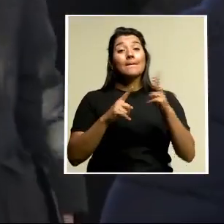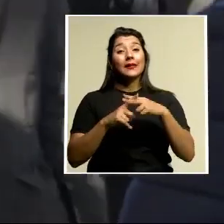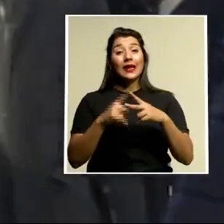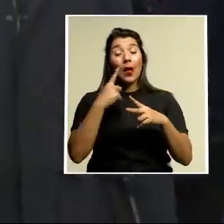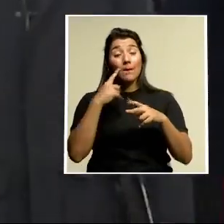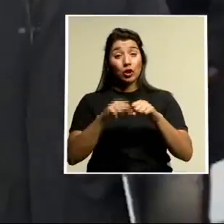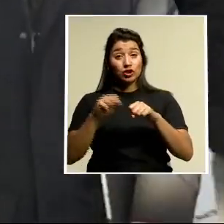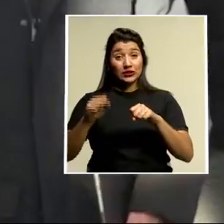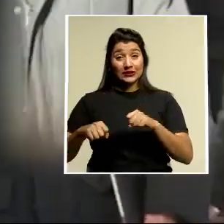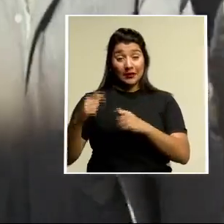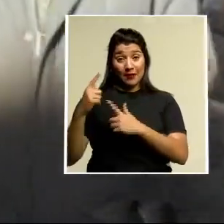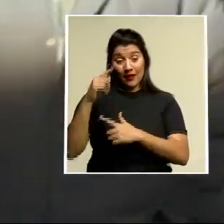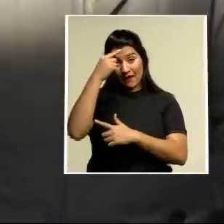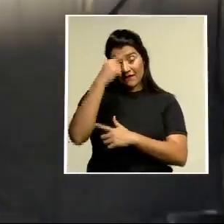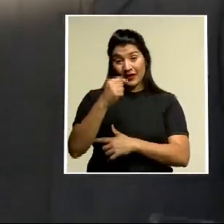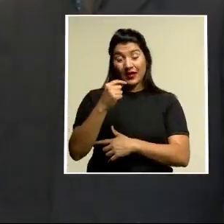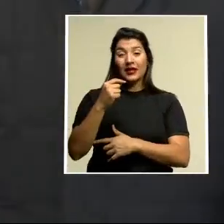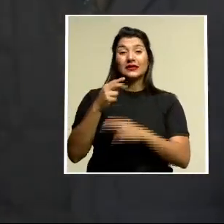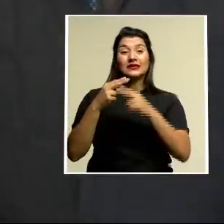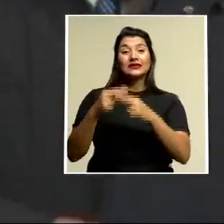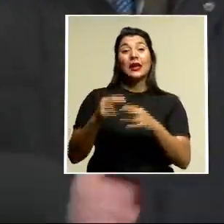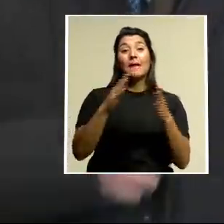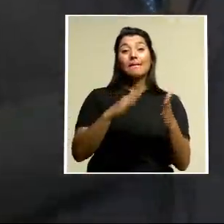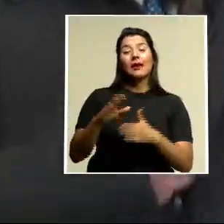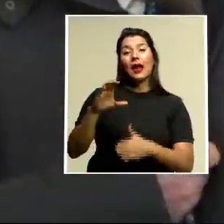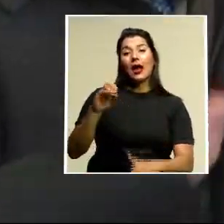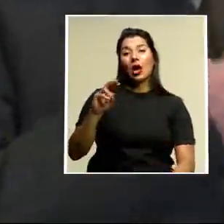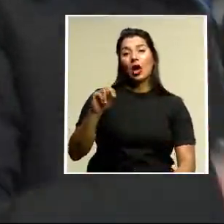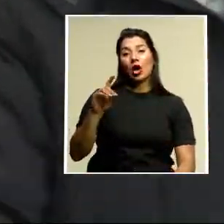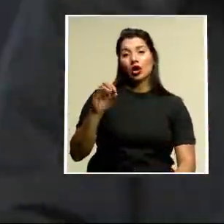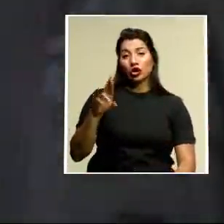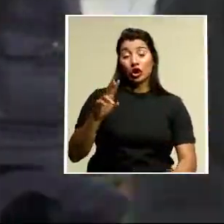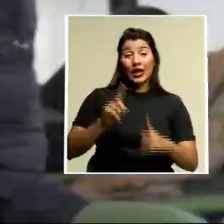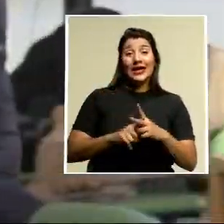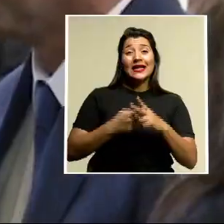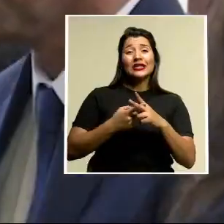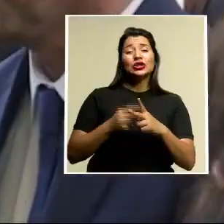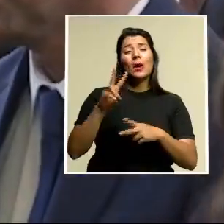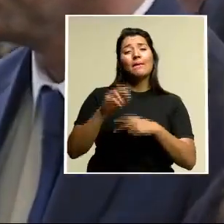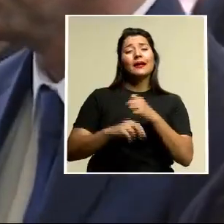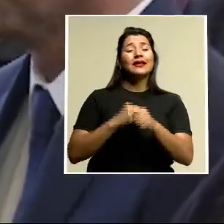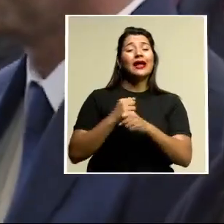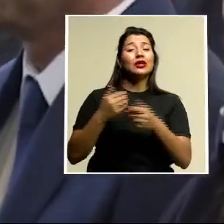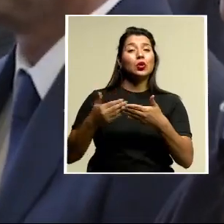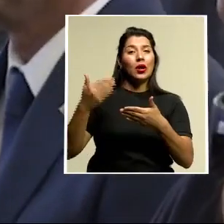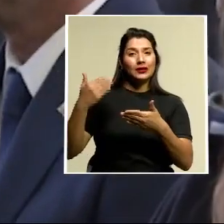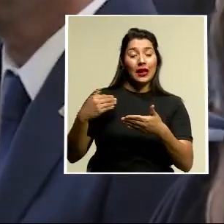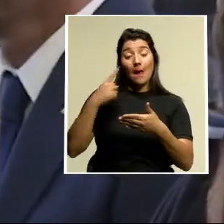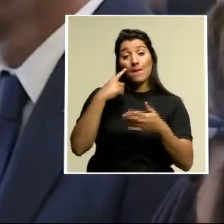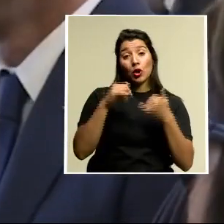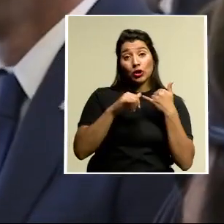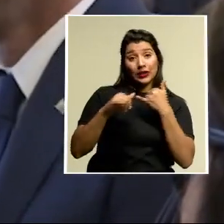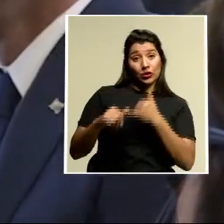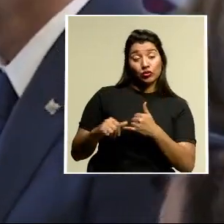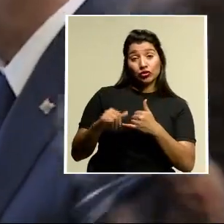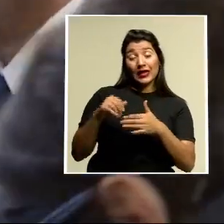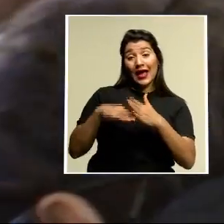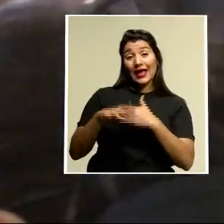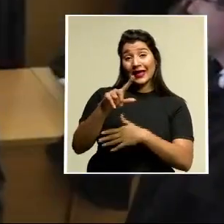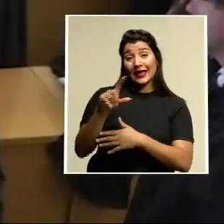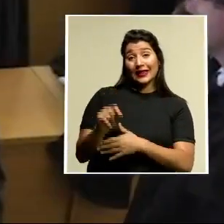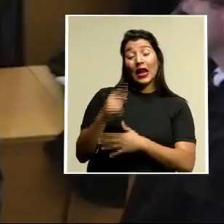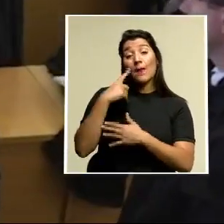por las dictaduras del Cono Sur en las décadas de 1970 y 1980. Los jueces de la Corte de Casación de Roma,